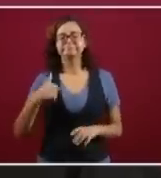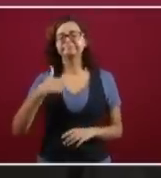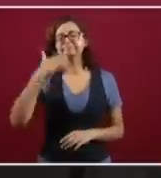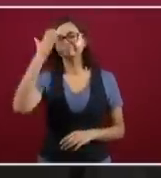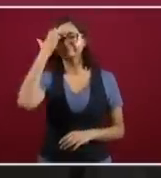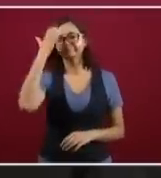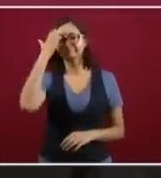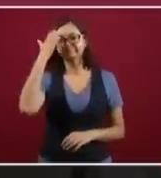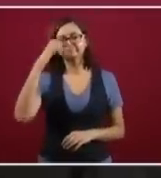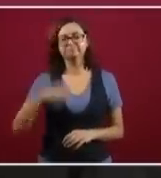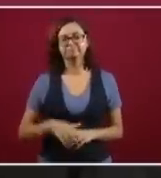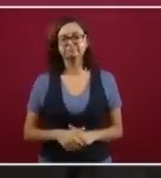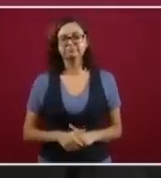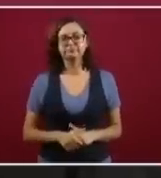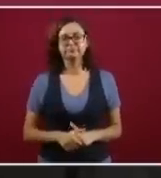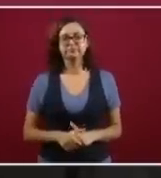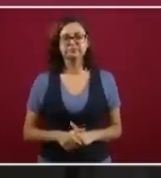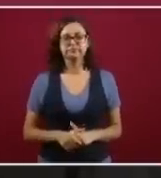y